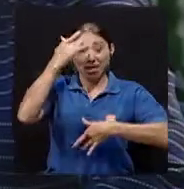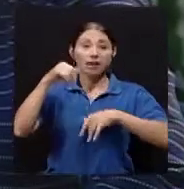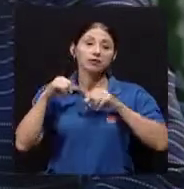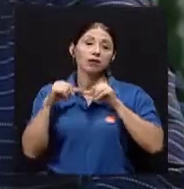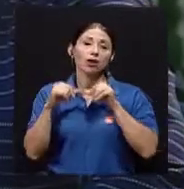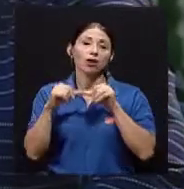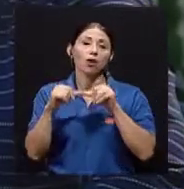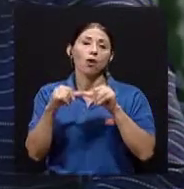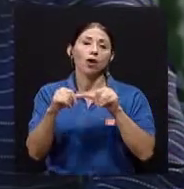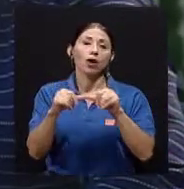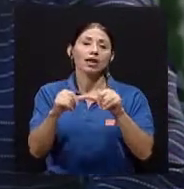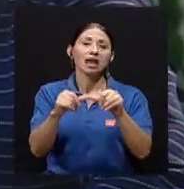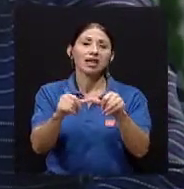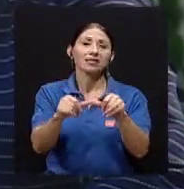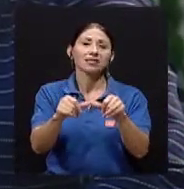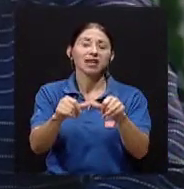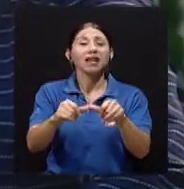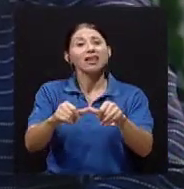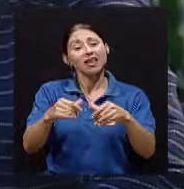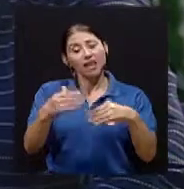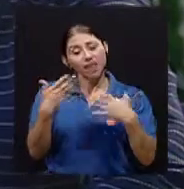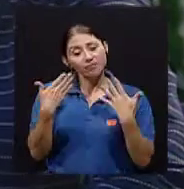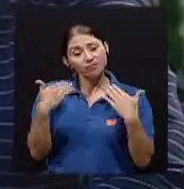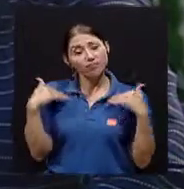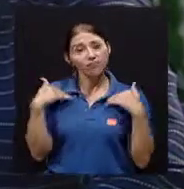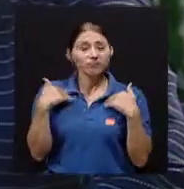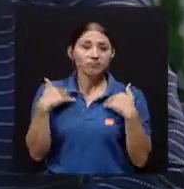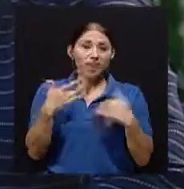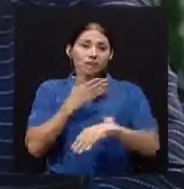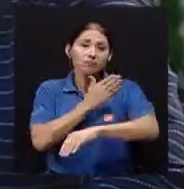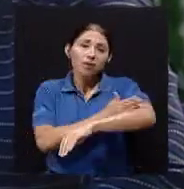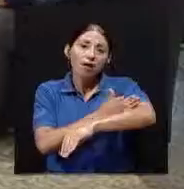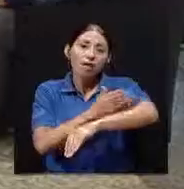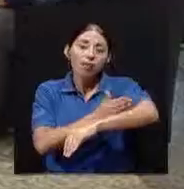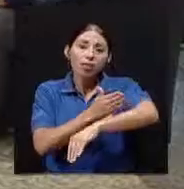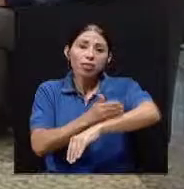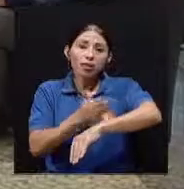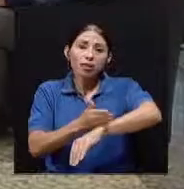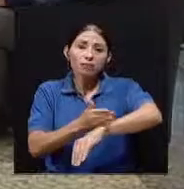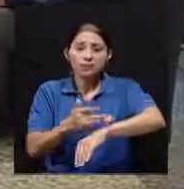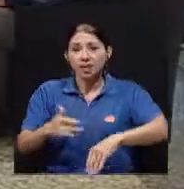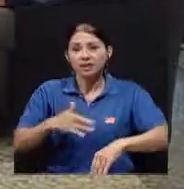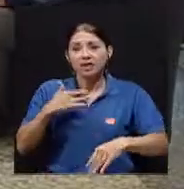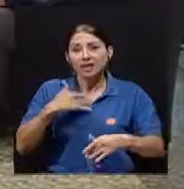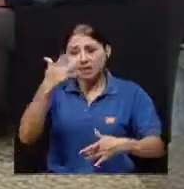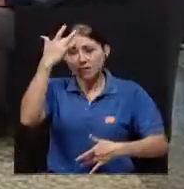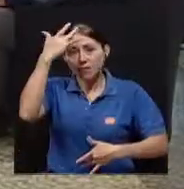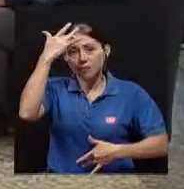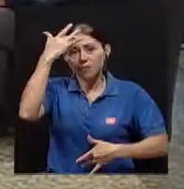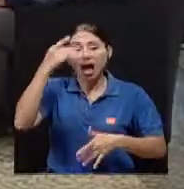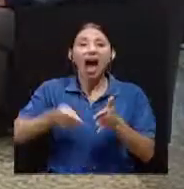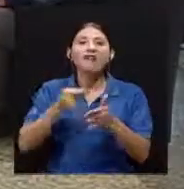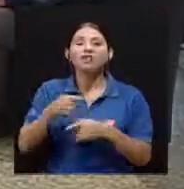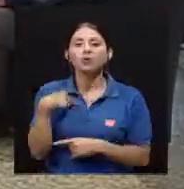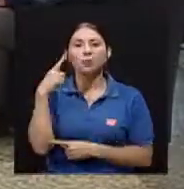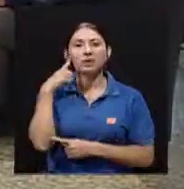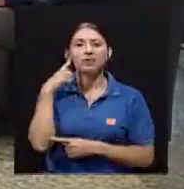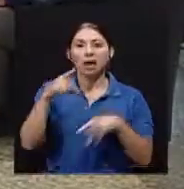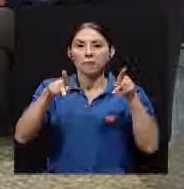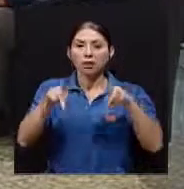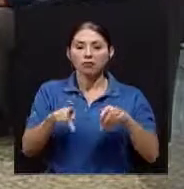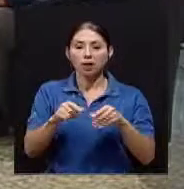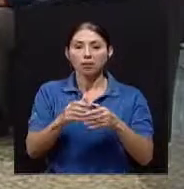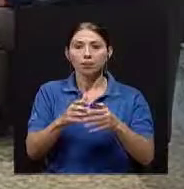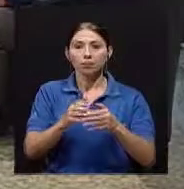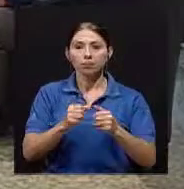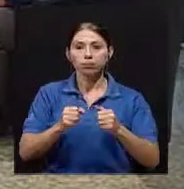realidad van degenerando, o sea, nos van haciendo sentirnos más enfermitos cada día. Aunque uno dice, el exceso de peso es muy silencioso y las